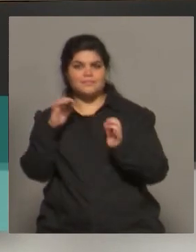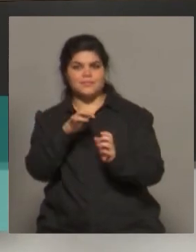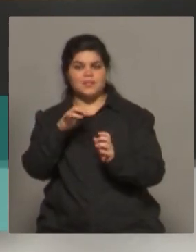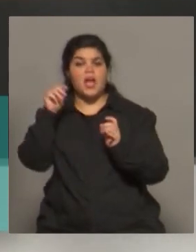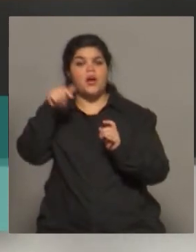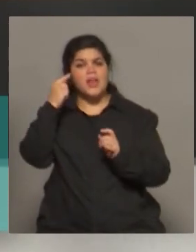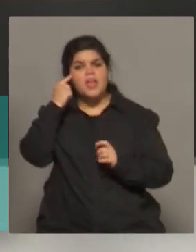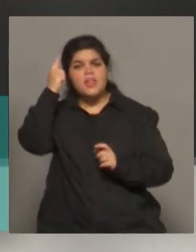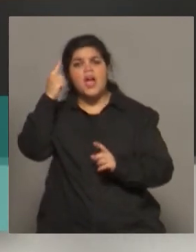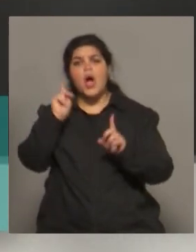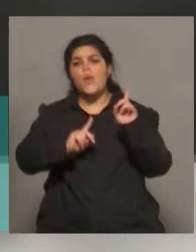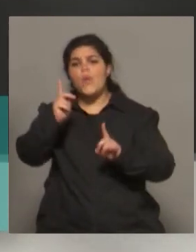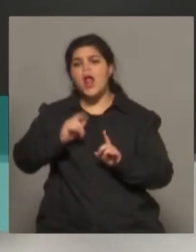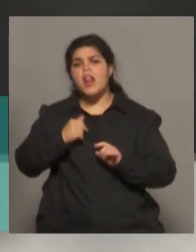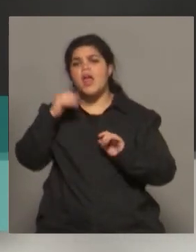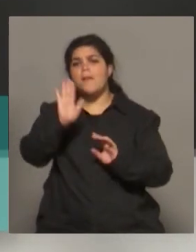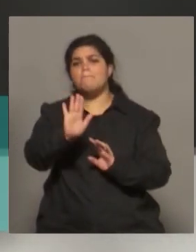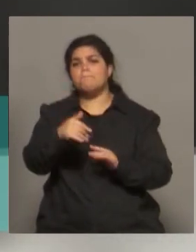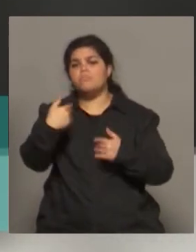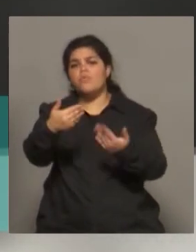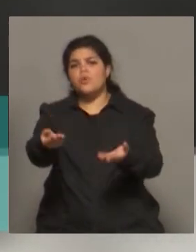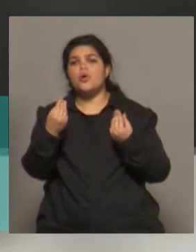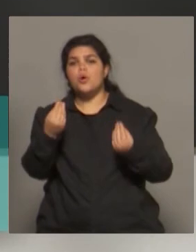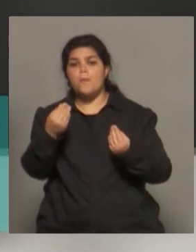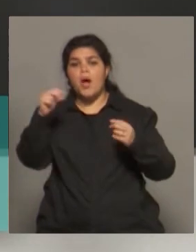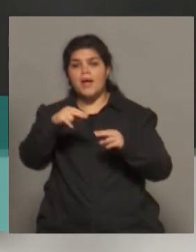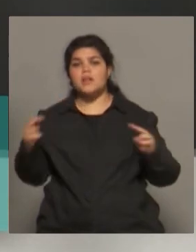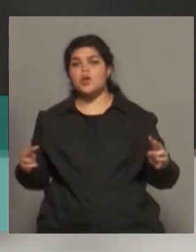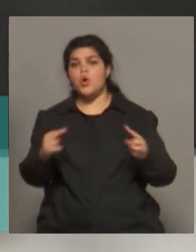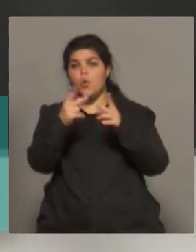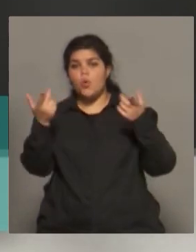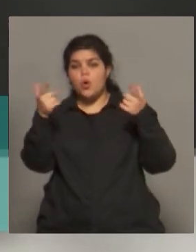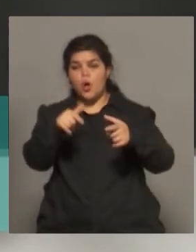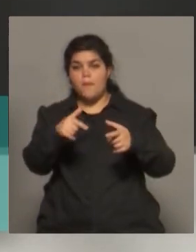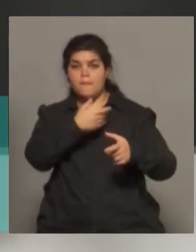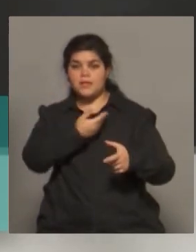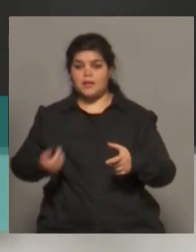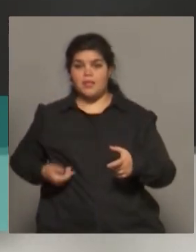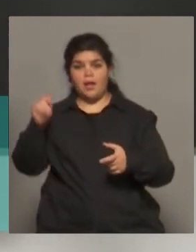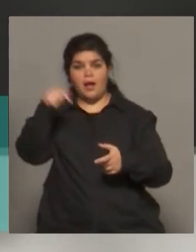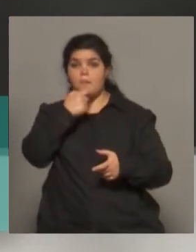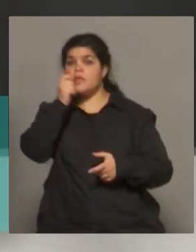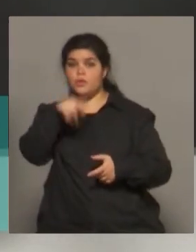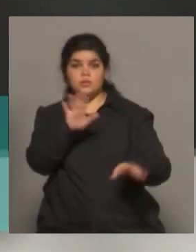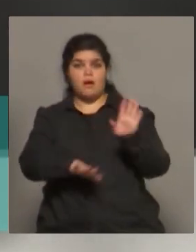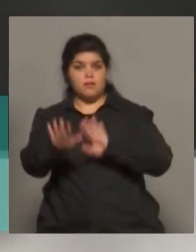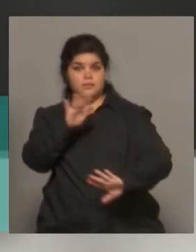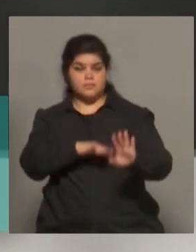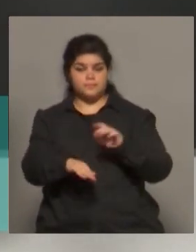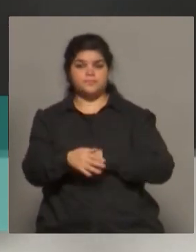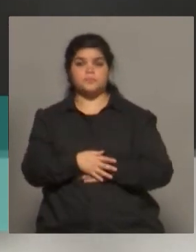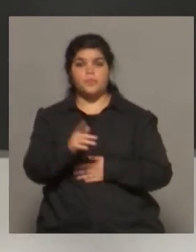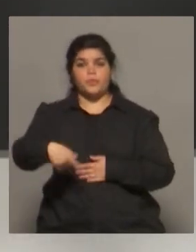la idea o la expectativa que se tiene con respecto a la reunión de los presidentes que se va a realizar aquí en la provincia de Mendoza. Ustedes